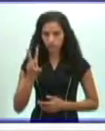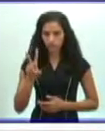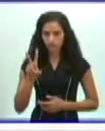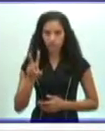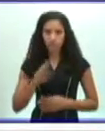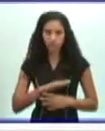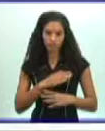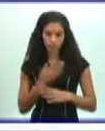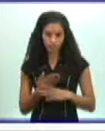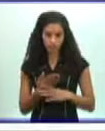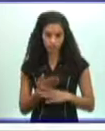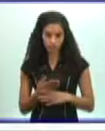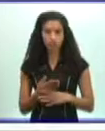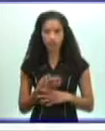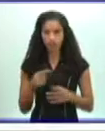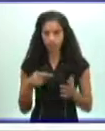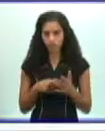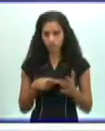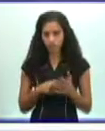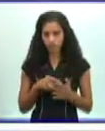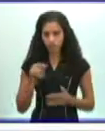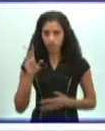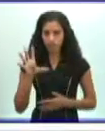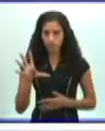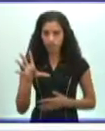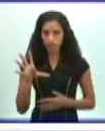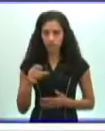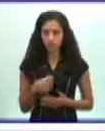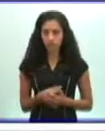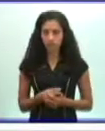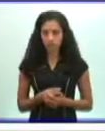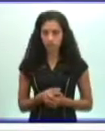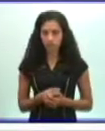como producto lo volveríamos a multiplicar por 5.